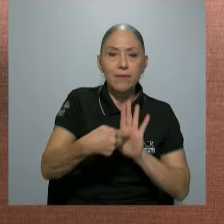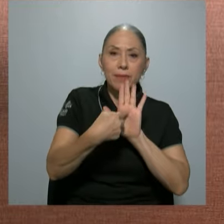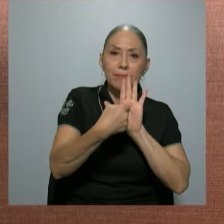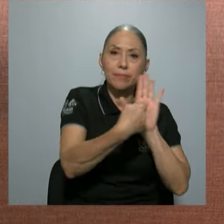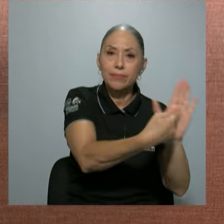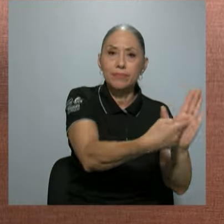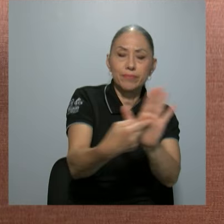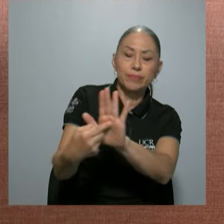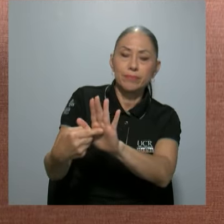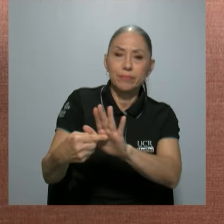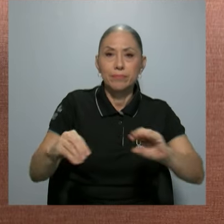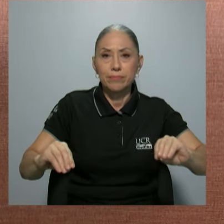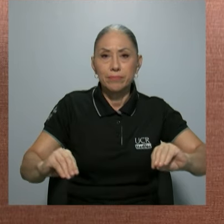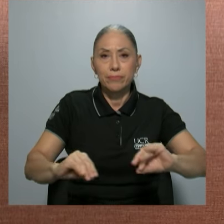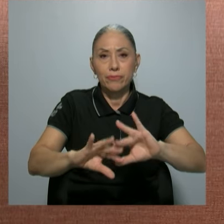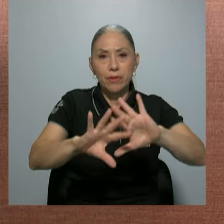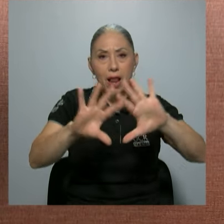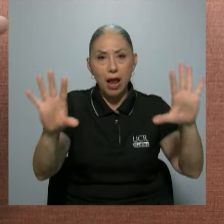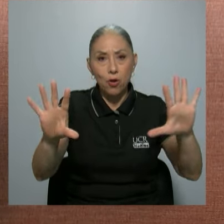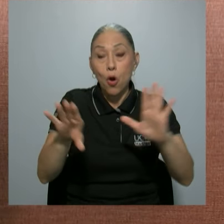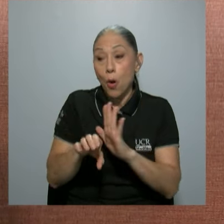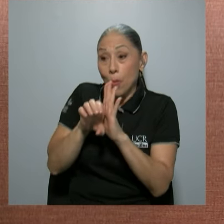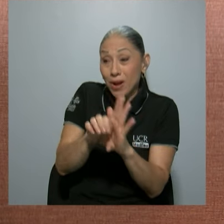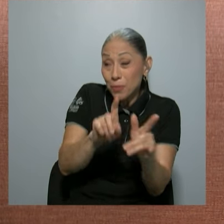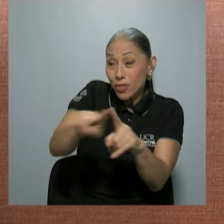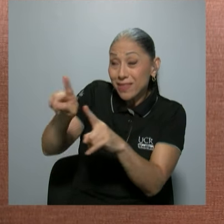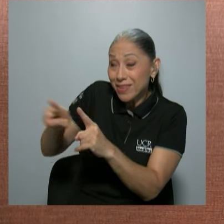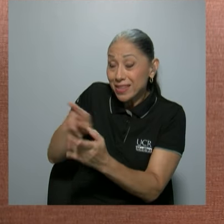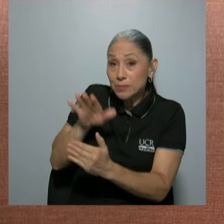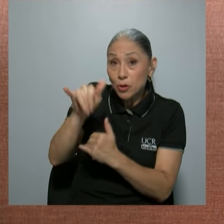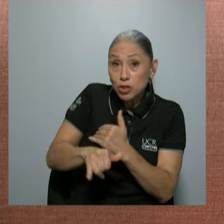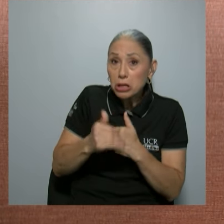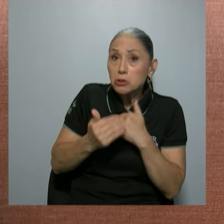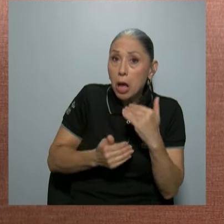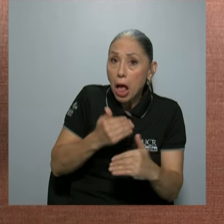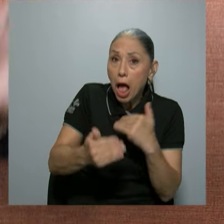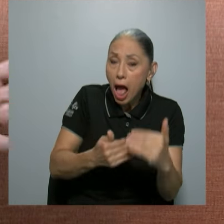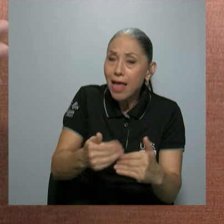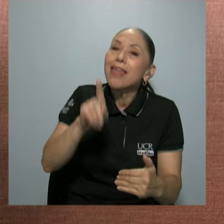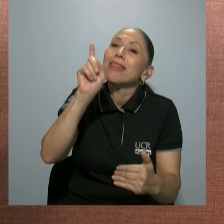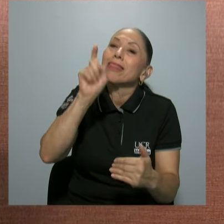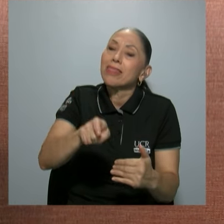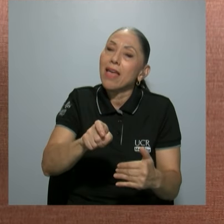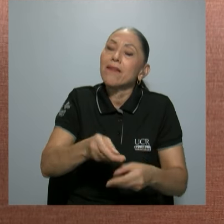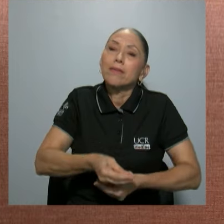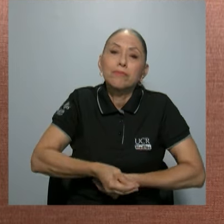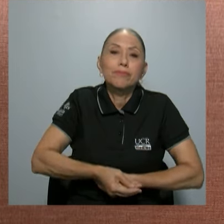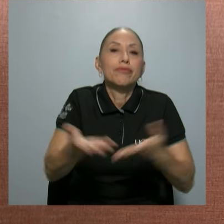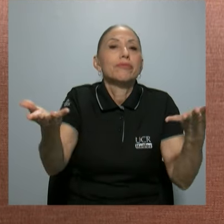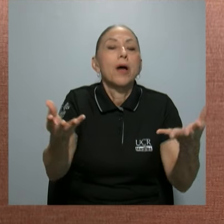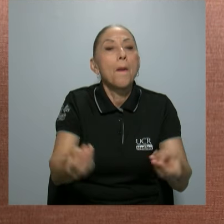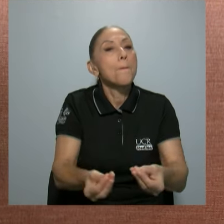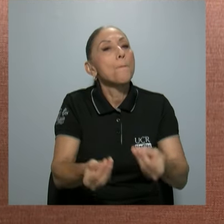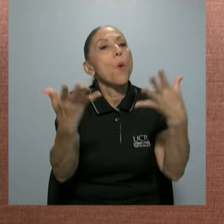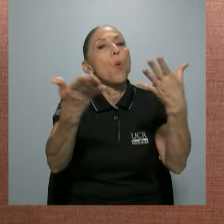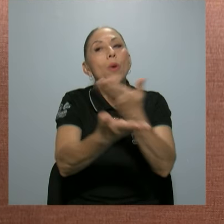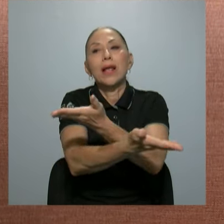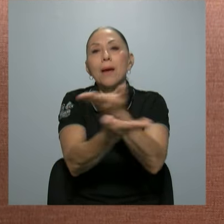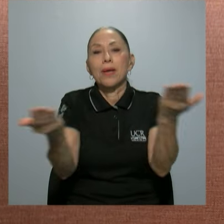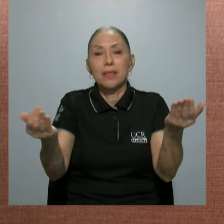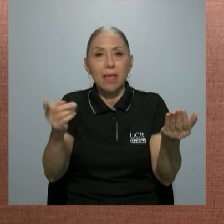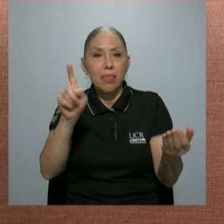que el avance de la ejecución de los proyectos también sea visible públicamente. Ese tipo